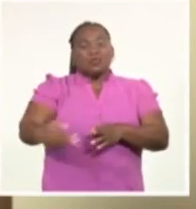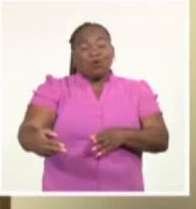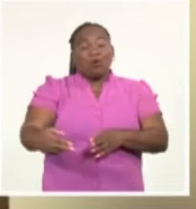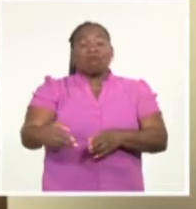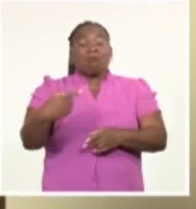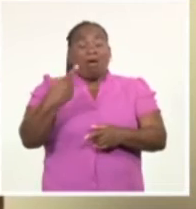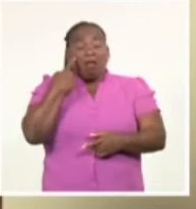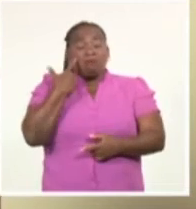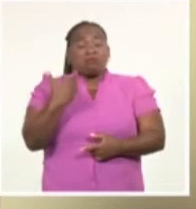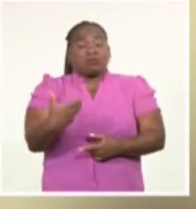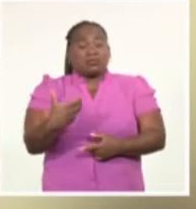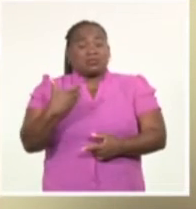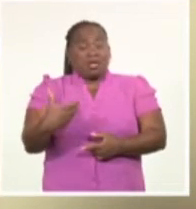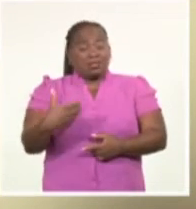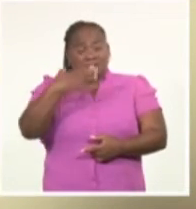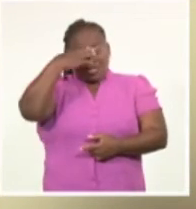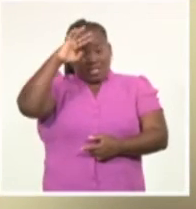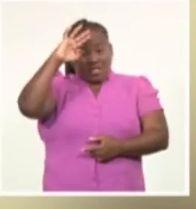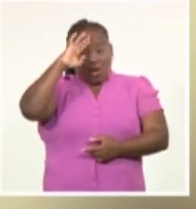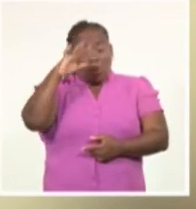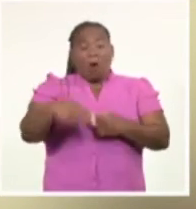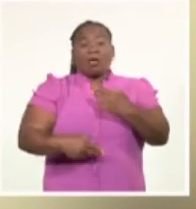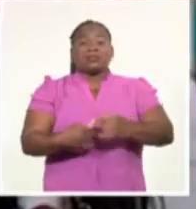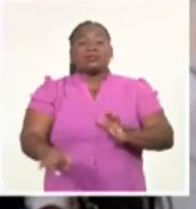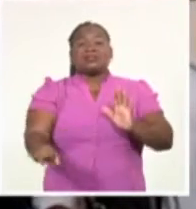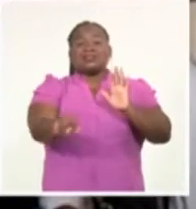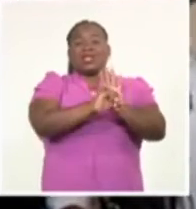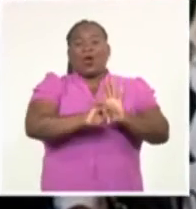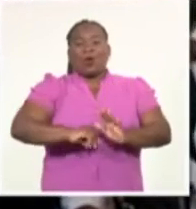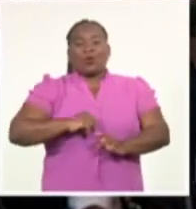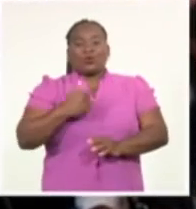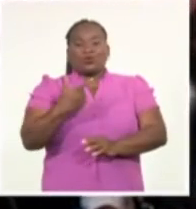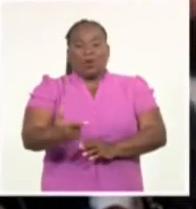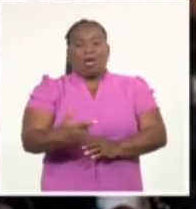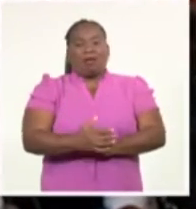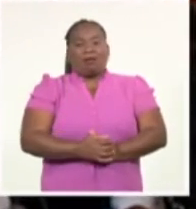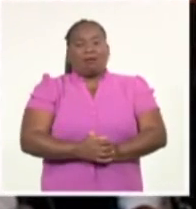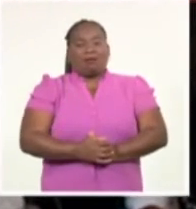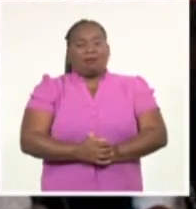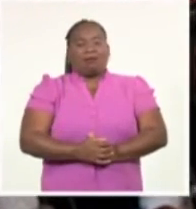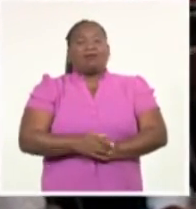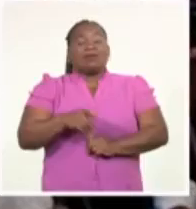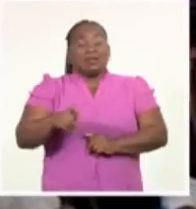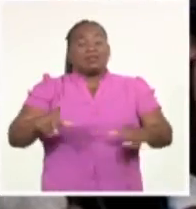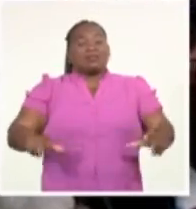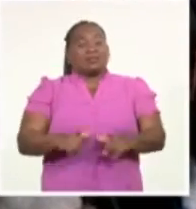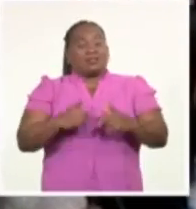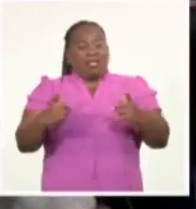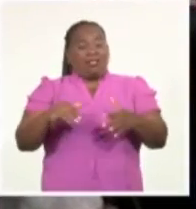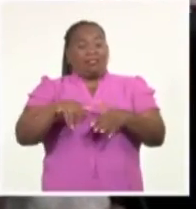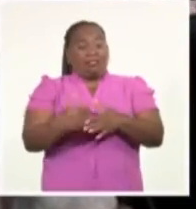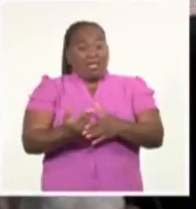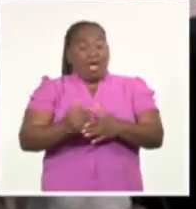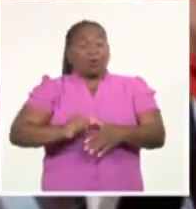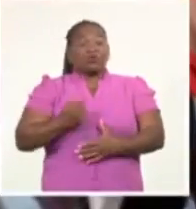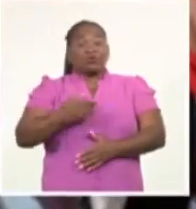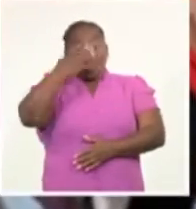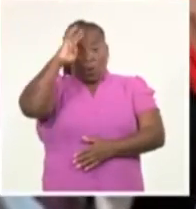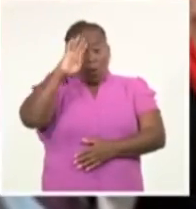Cuba en cuanto a la consolidación de su identidad nacional y signó, por consiguiente, la celebración del Día de la Cultura